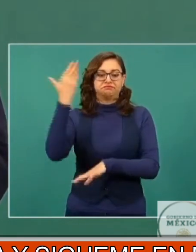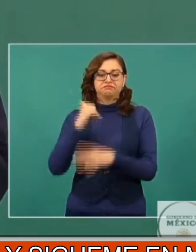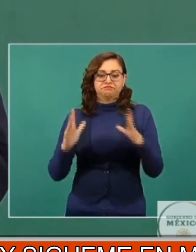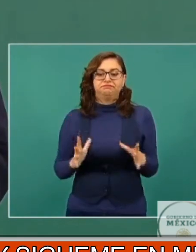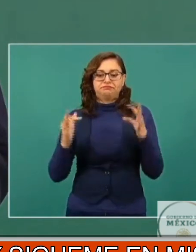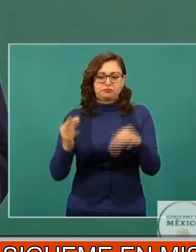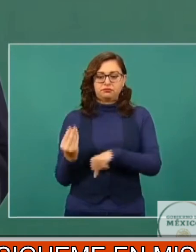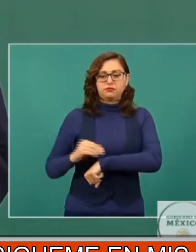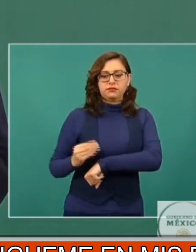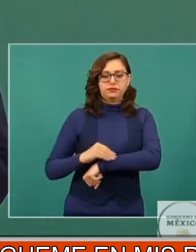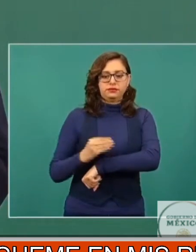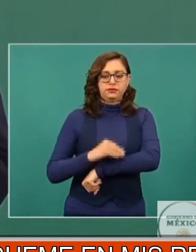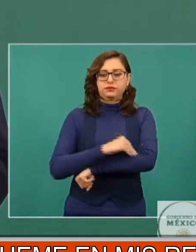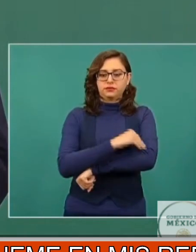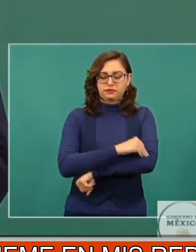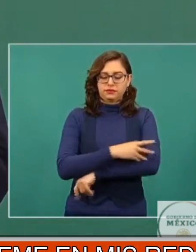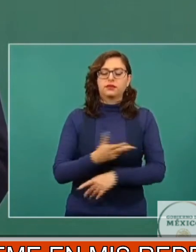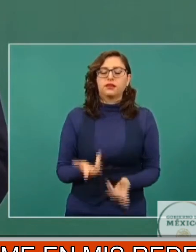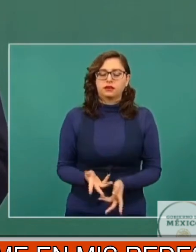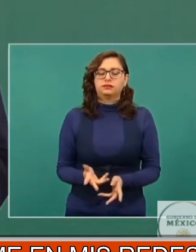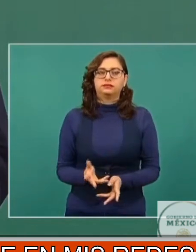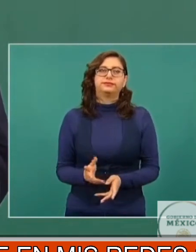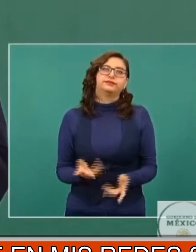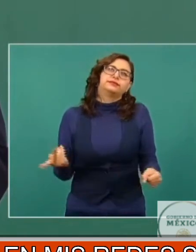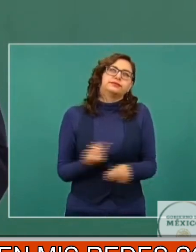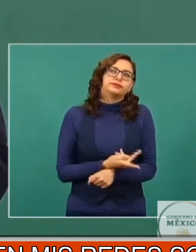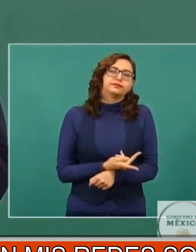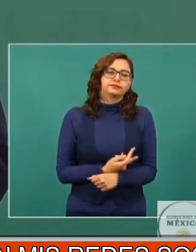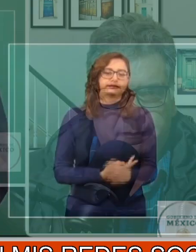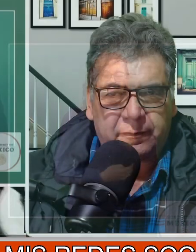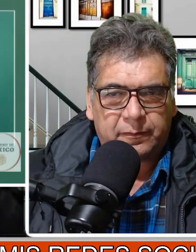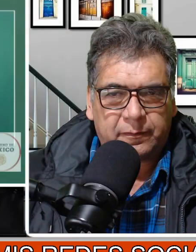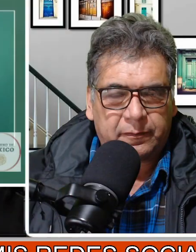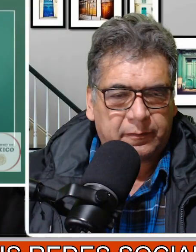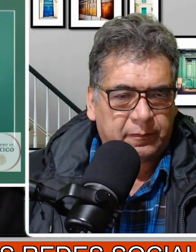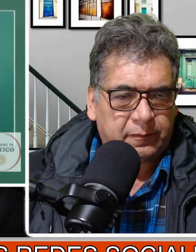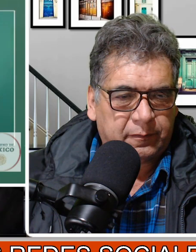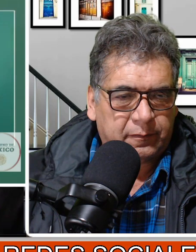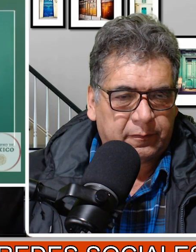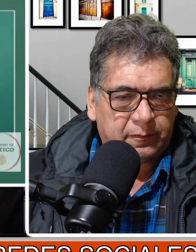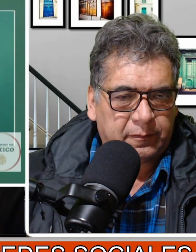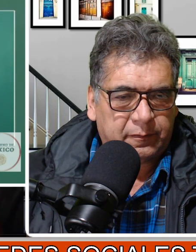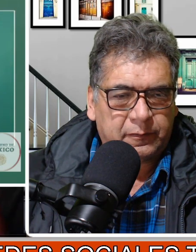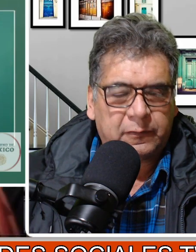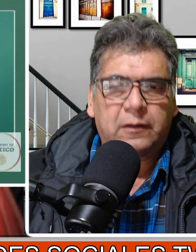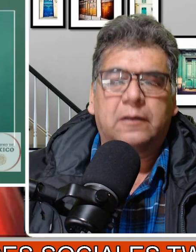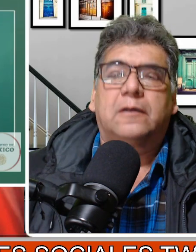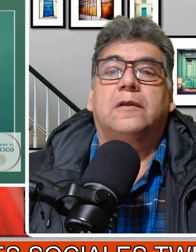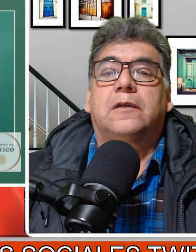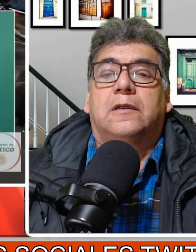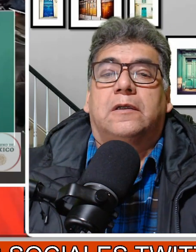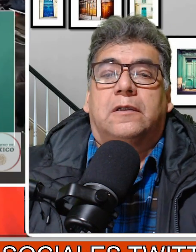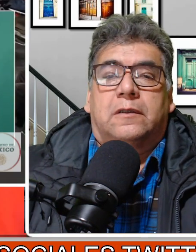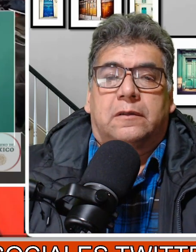sucedió? Bueno, son dos tiempos, ¿no? Dos momentos. Primero, durante todo el periodo neoliberal,